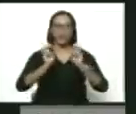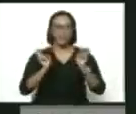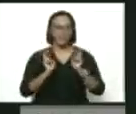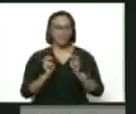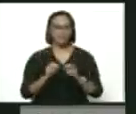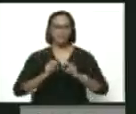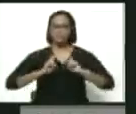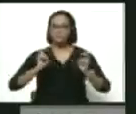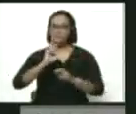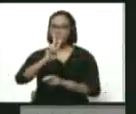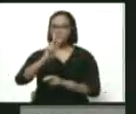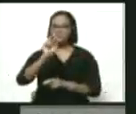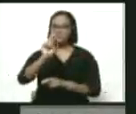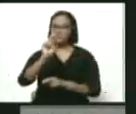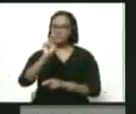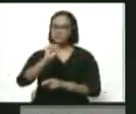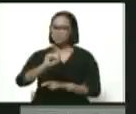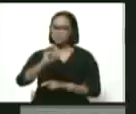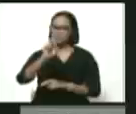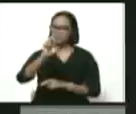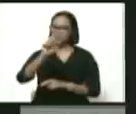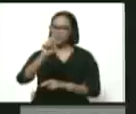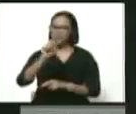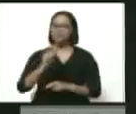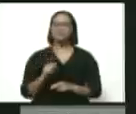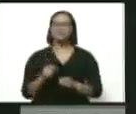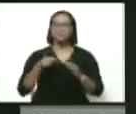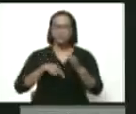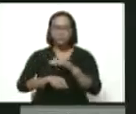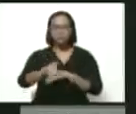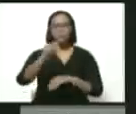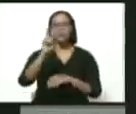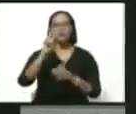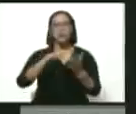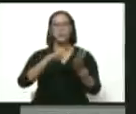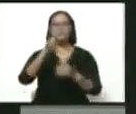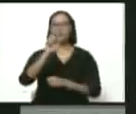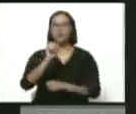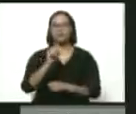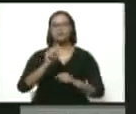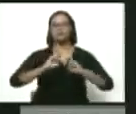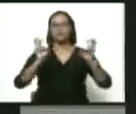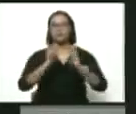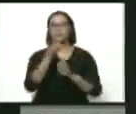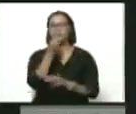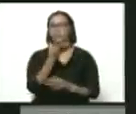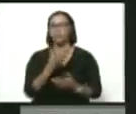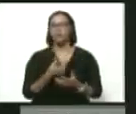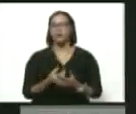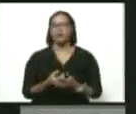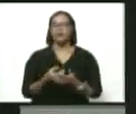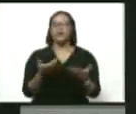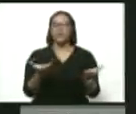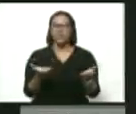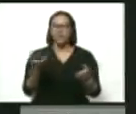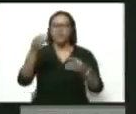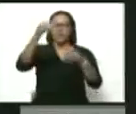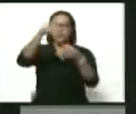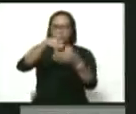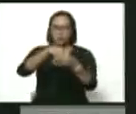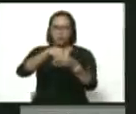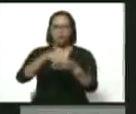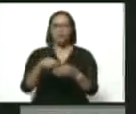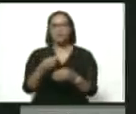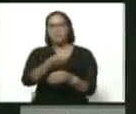de las 3R.net, rumbo al 2030, un gran tema, que subsume en sí mismo muchos